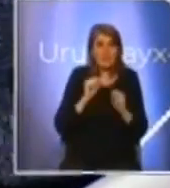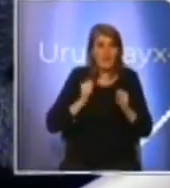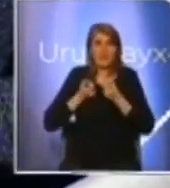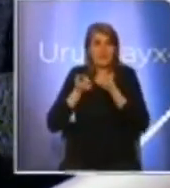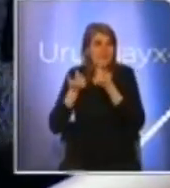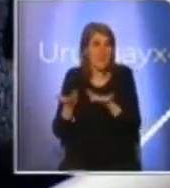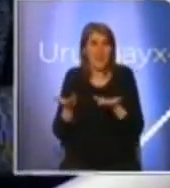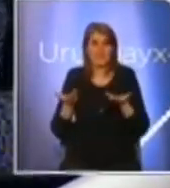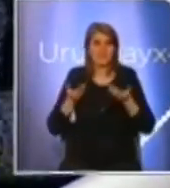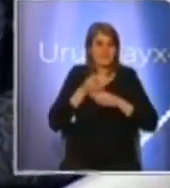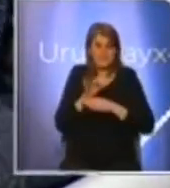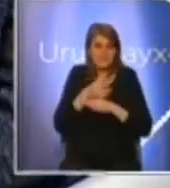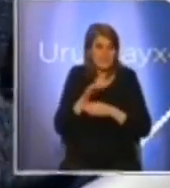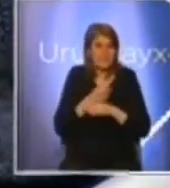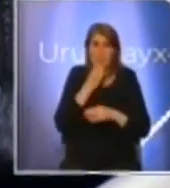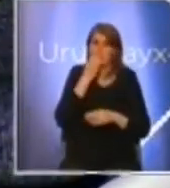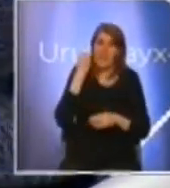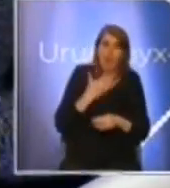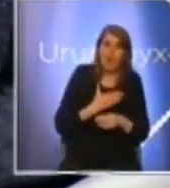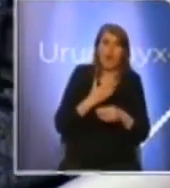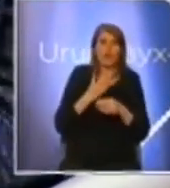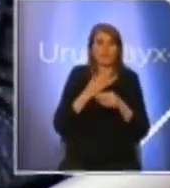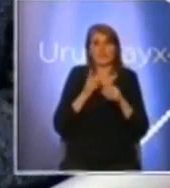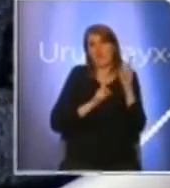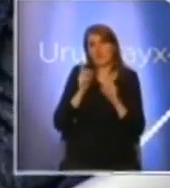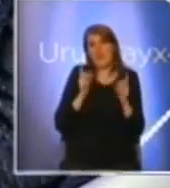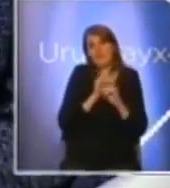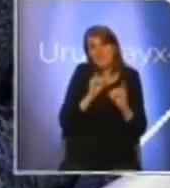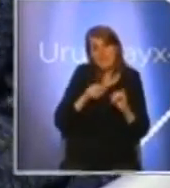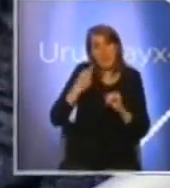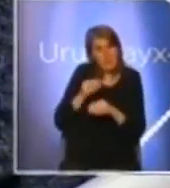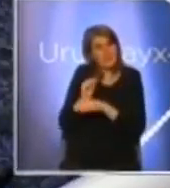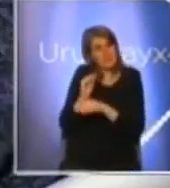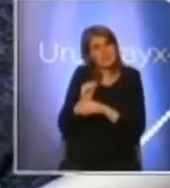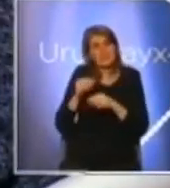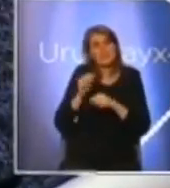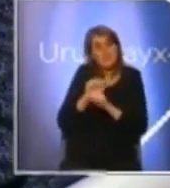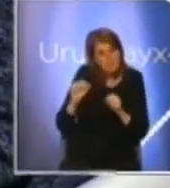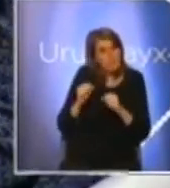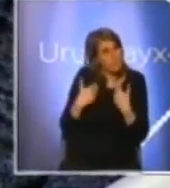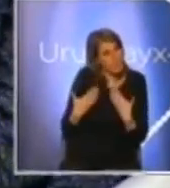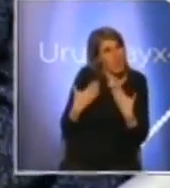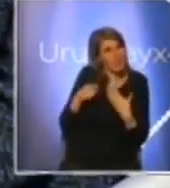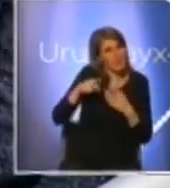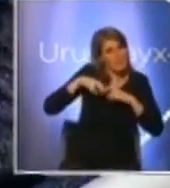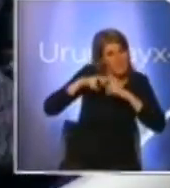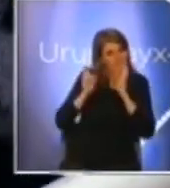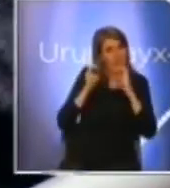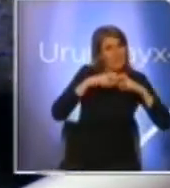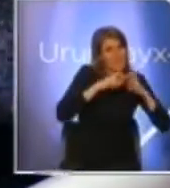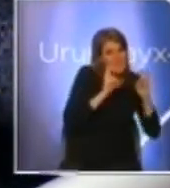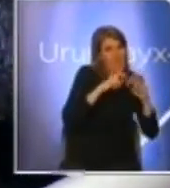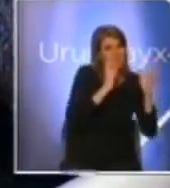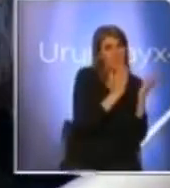una formación sólida, de formarlos con calidad, como investigadores, pujantes. Para